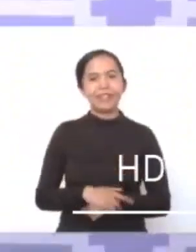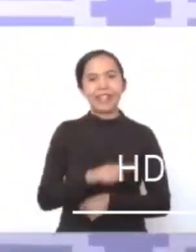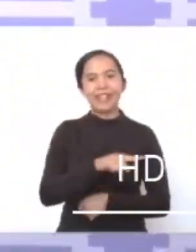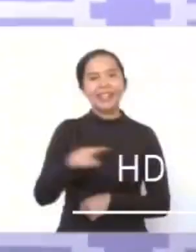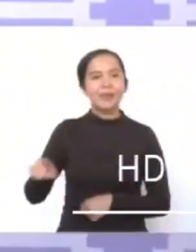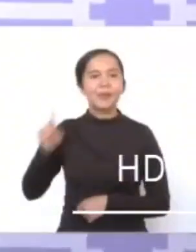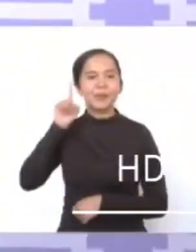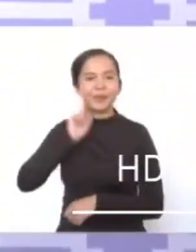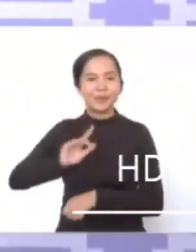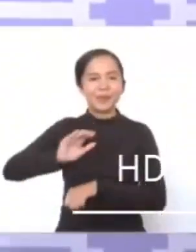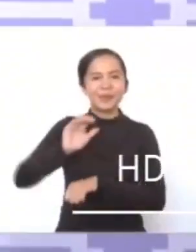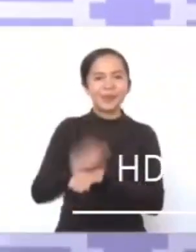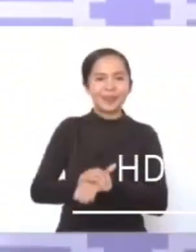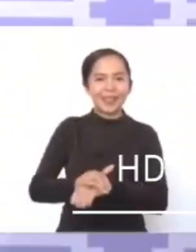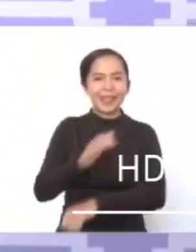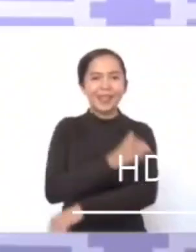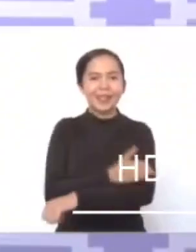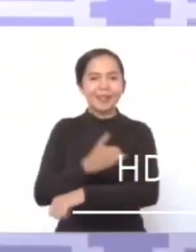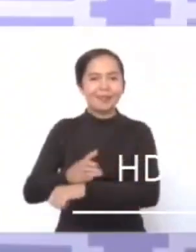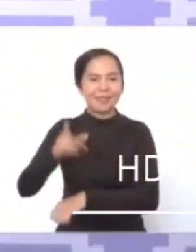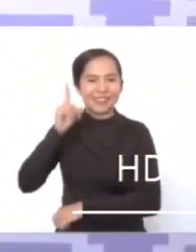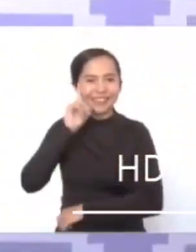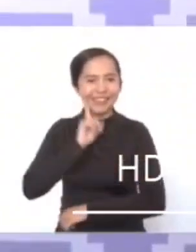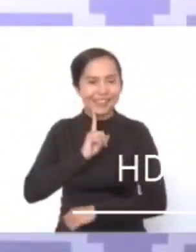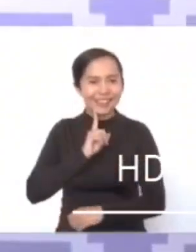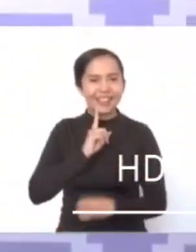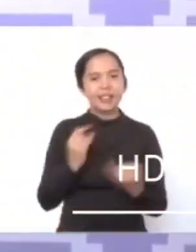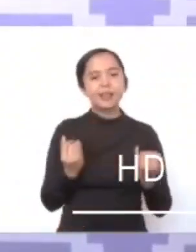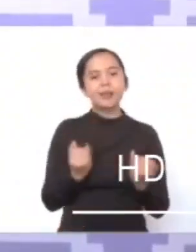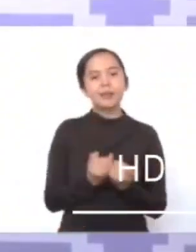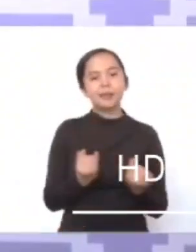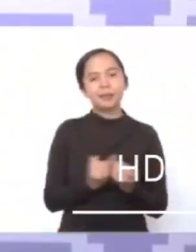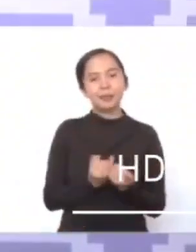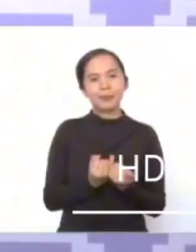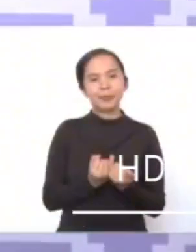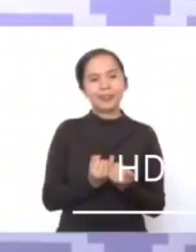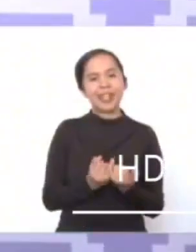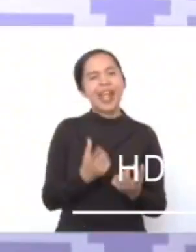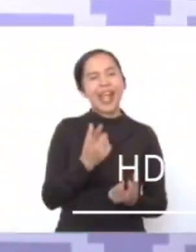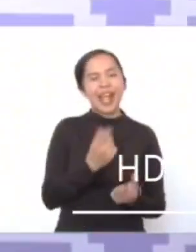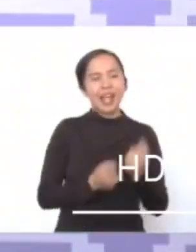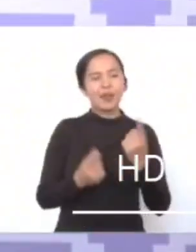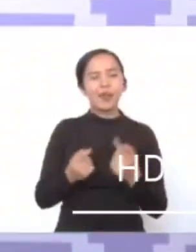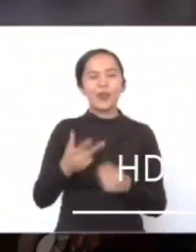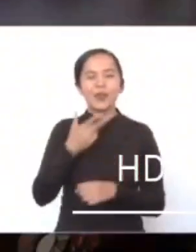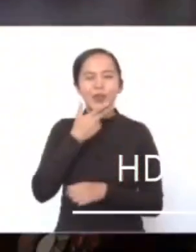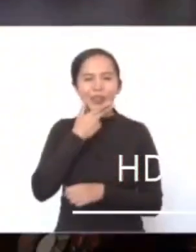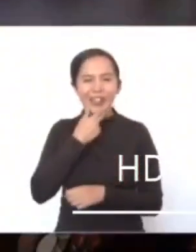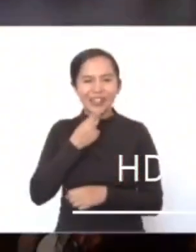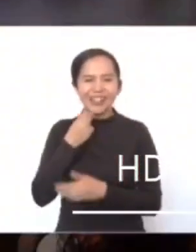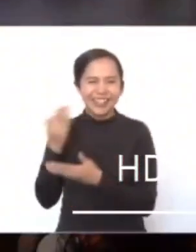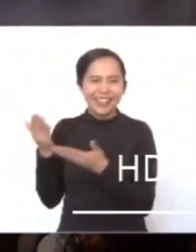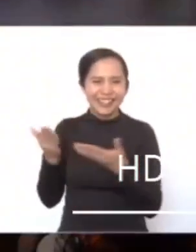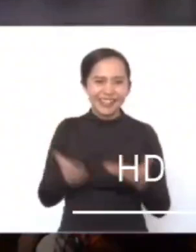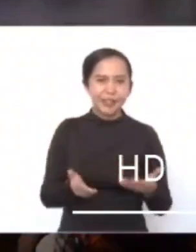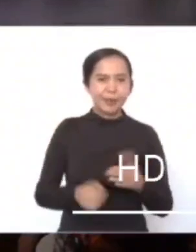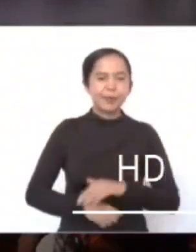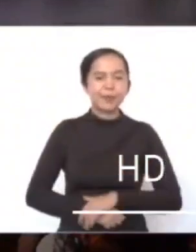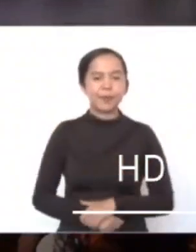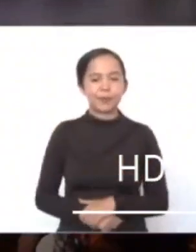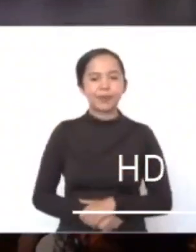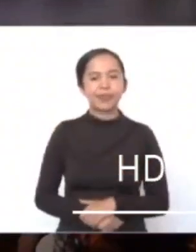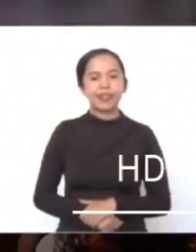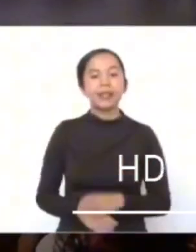amigas, compañeras y también algunos compañeros y amigos que están presentes.